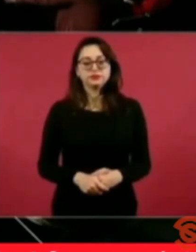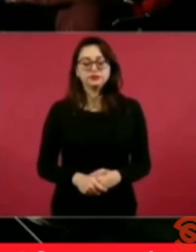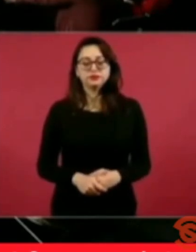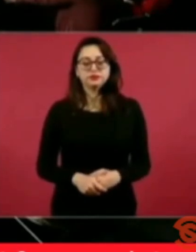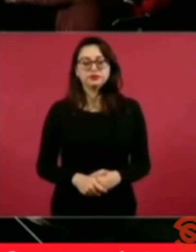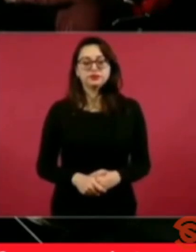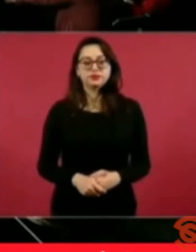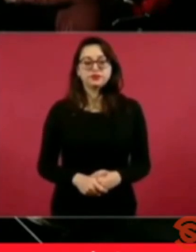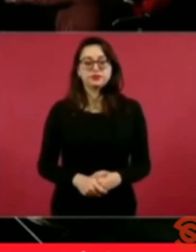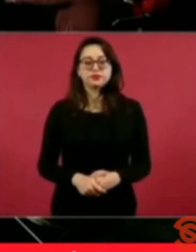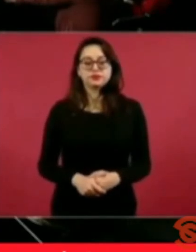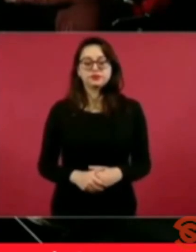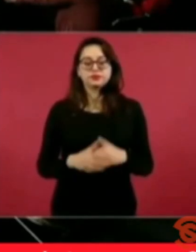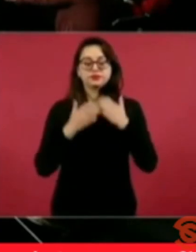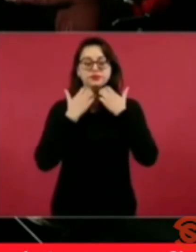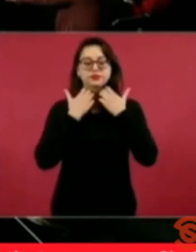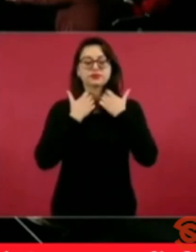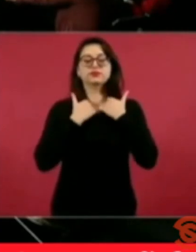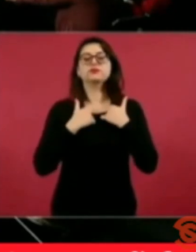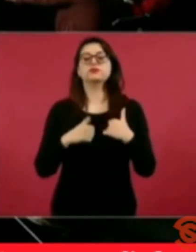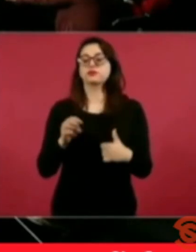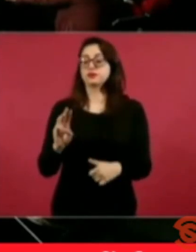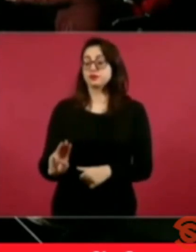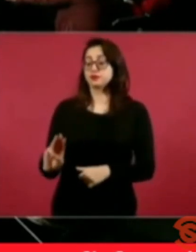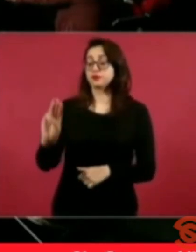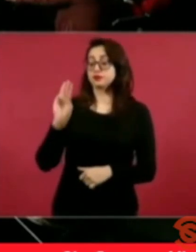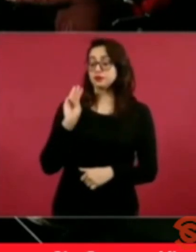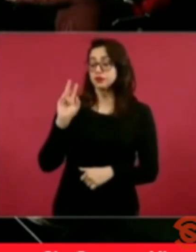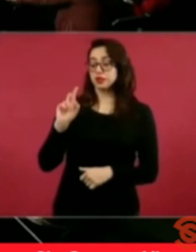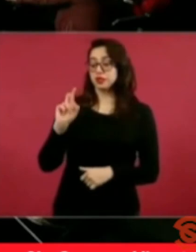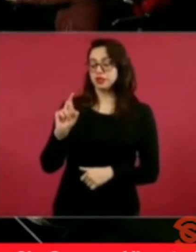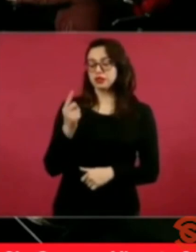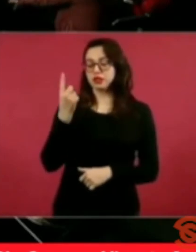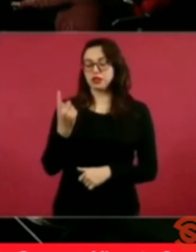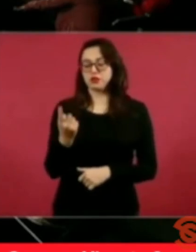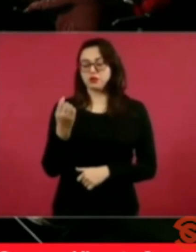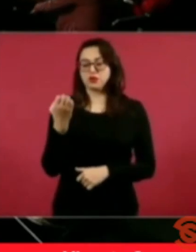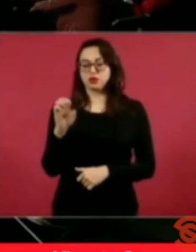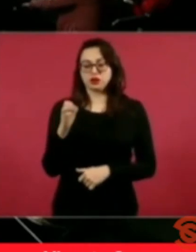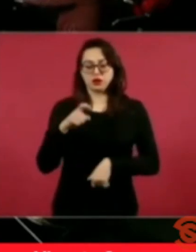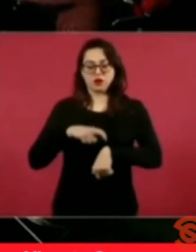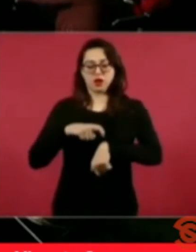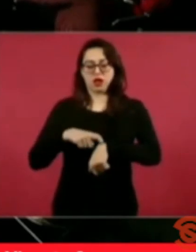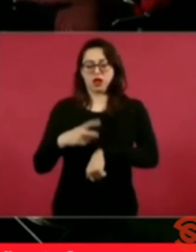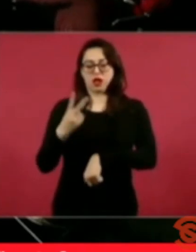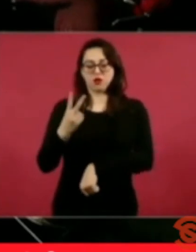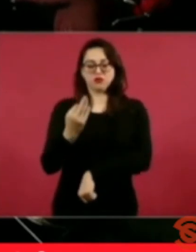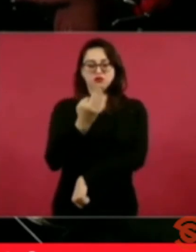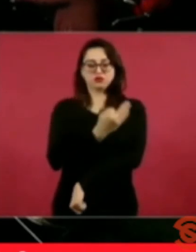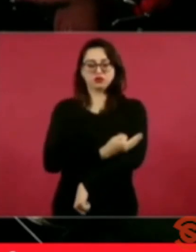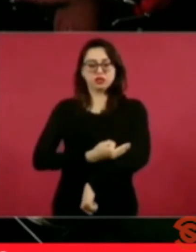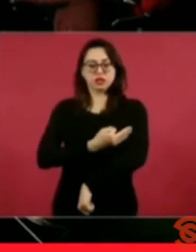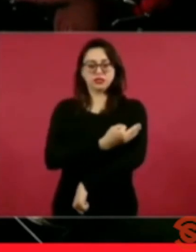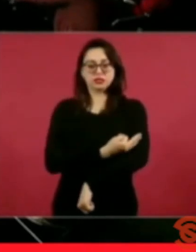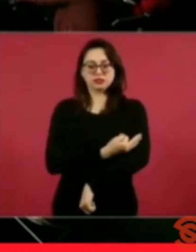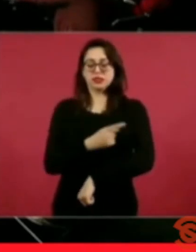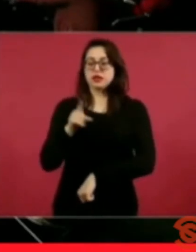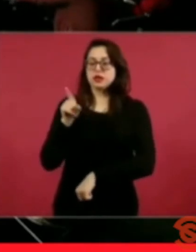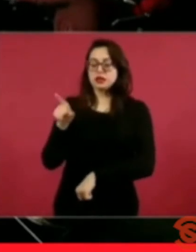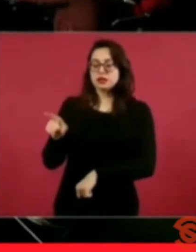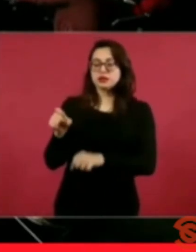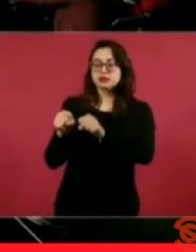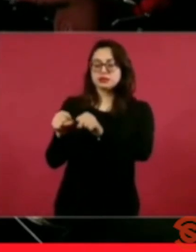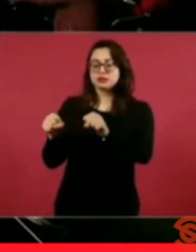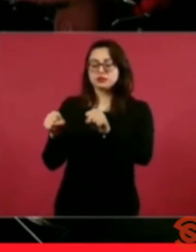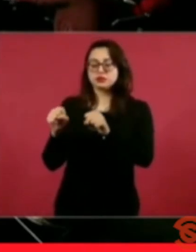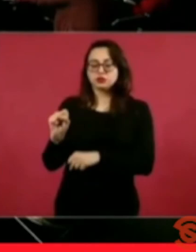Informa usted que el pasado miércoles 31 de enero a las 14 horas tuvo verificativo sesión ordinaria de la